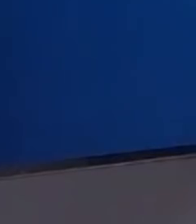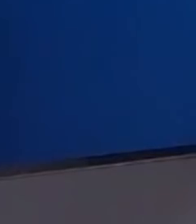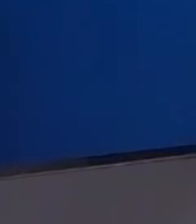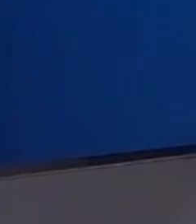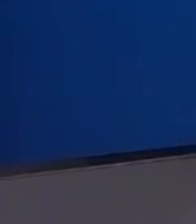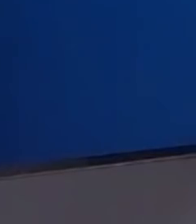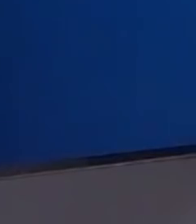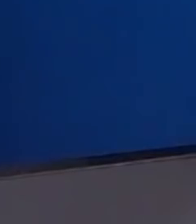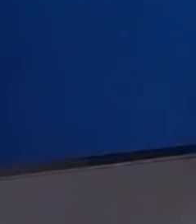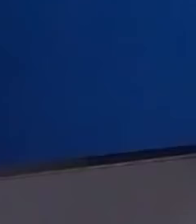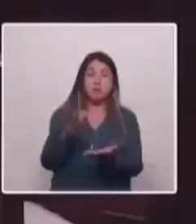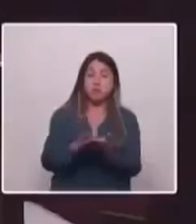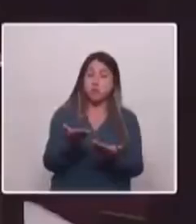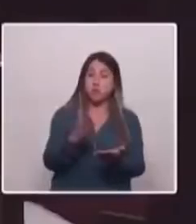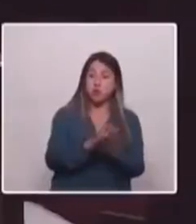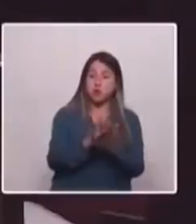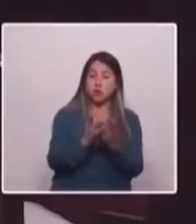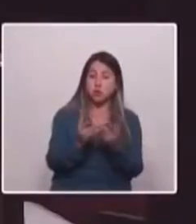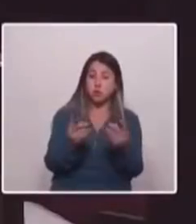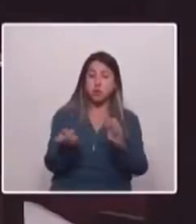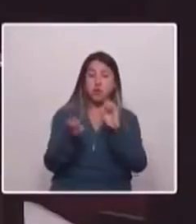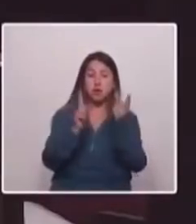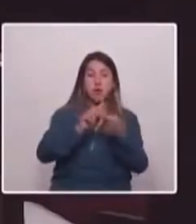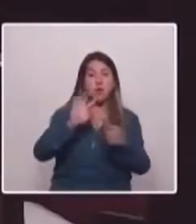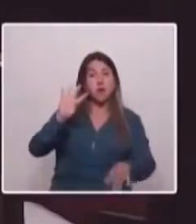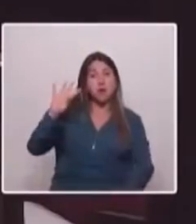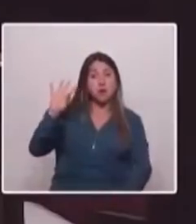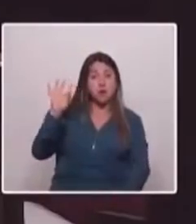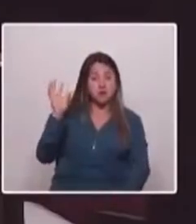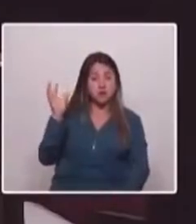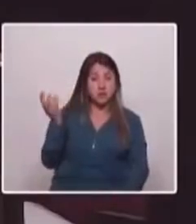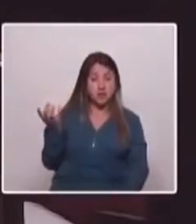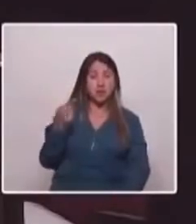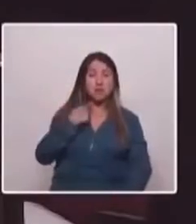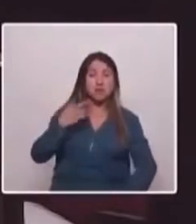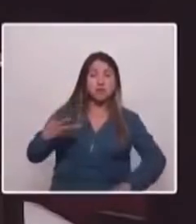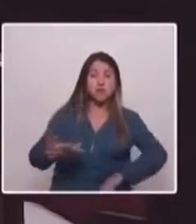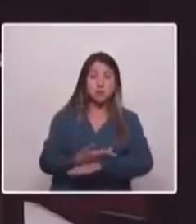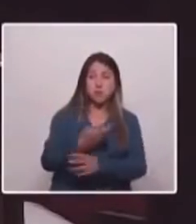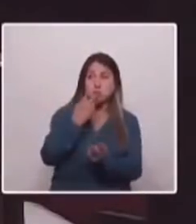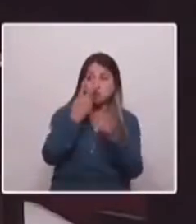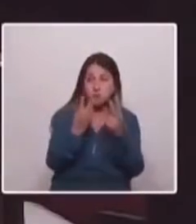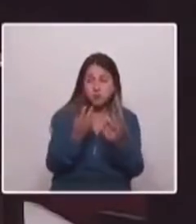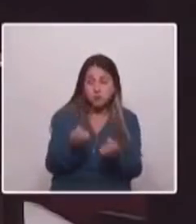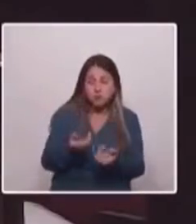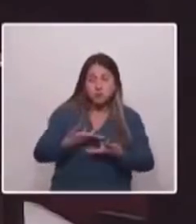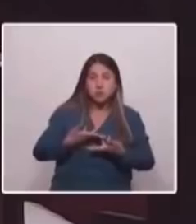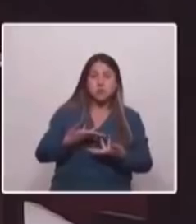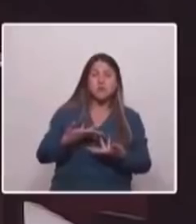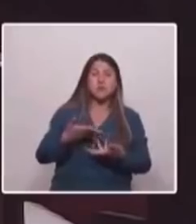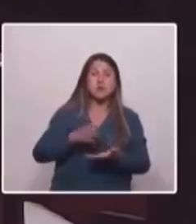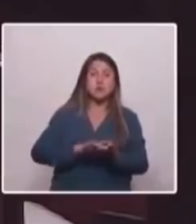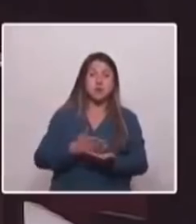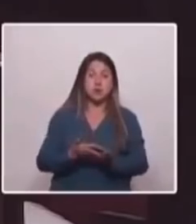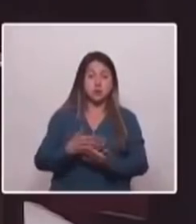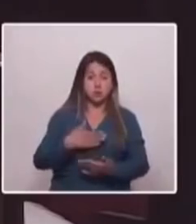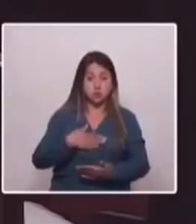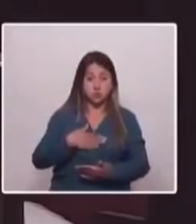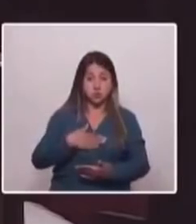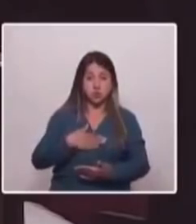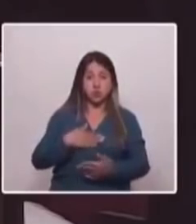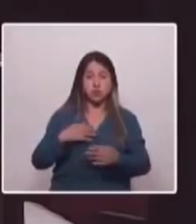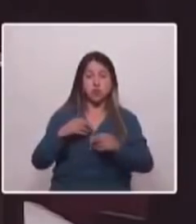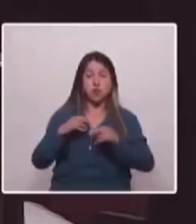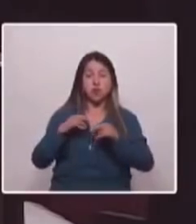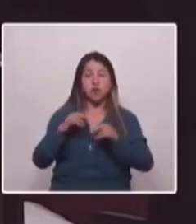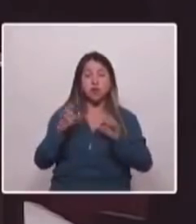postura. Uh-huh. Hay quienes incluso dicen que es muy pronto para hablar de eso, pero no hemos hablado con quienes en algún momento sí creían que